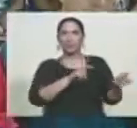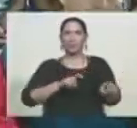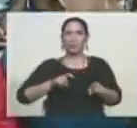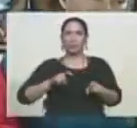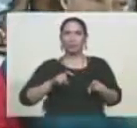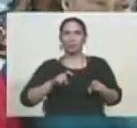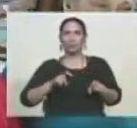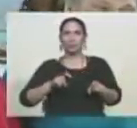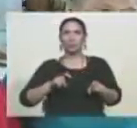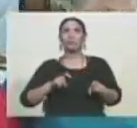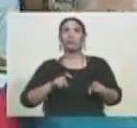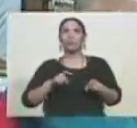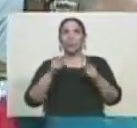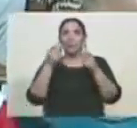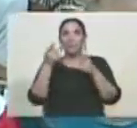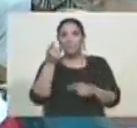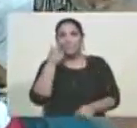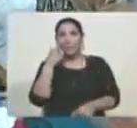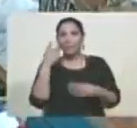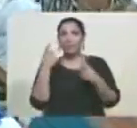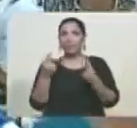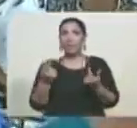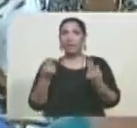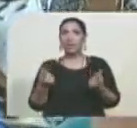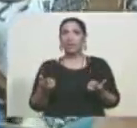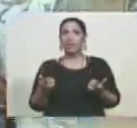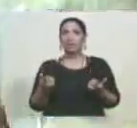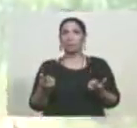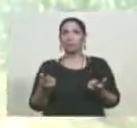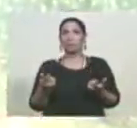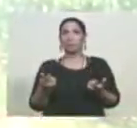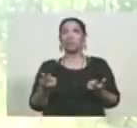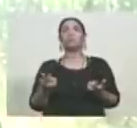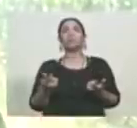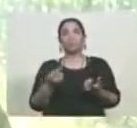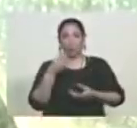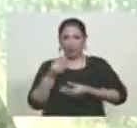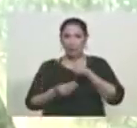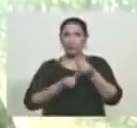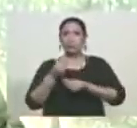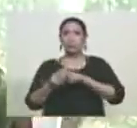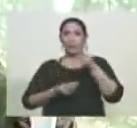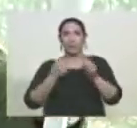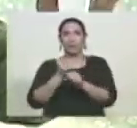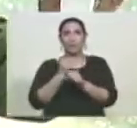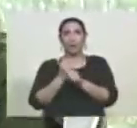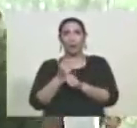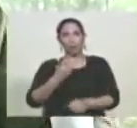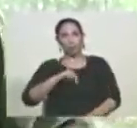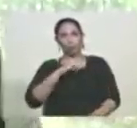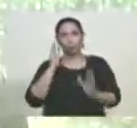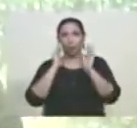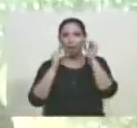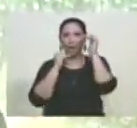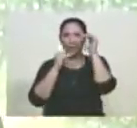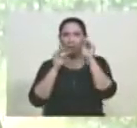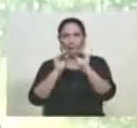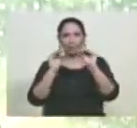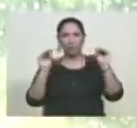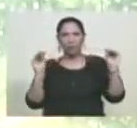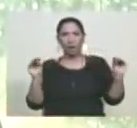campesinas para que esté pendiente de lo que le corresponde, entonces estamos nosotros atentos al llamado cuando ustedes